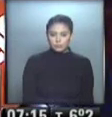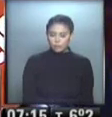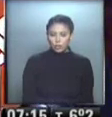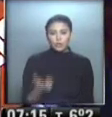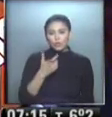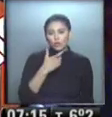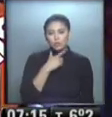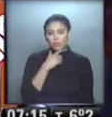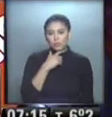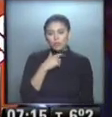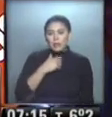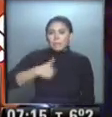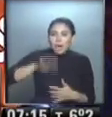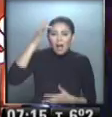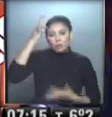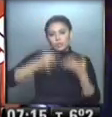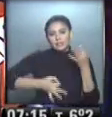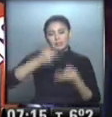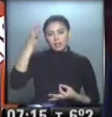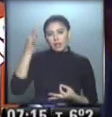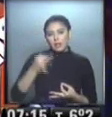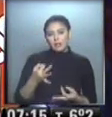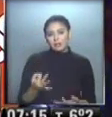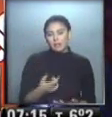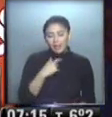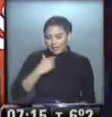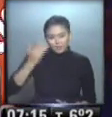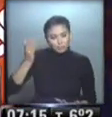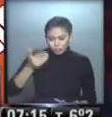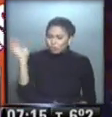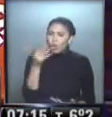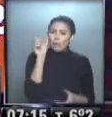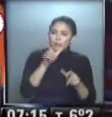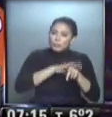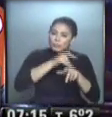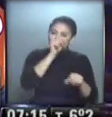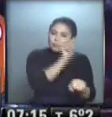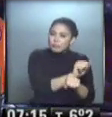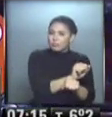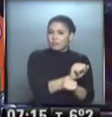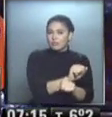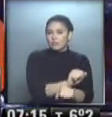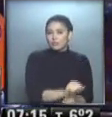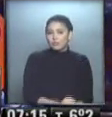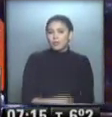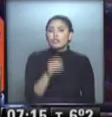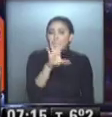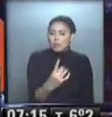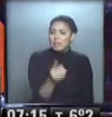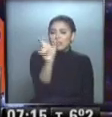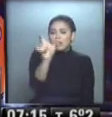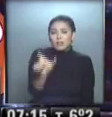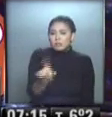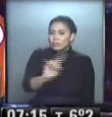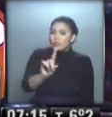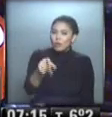Quiero seguir con más justicia. Quiero que estén presos todos los implicados, no solamente